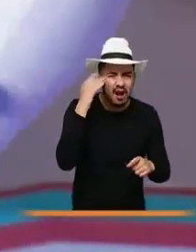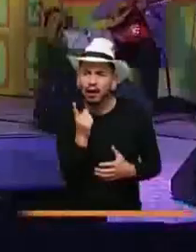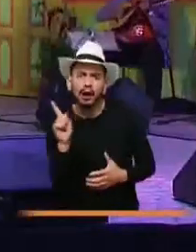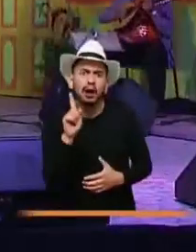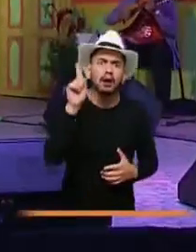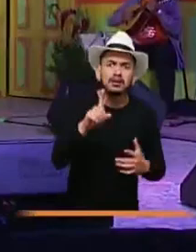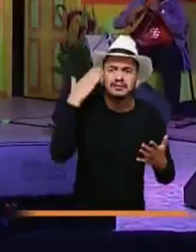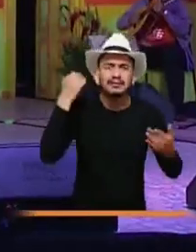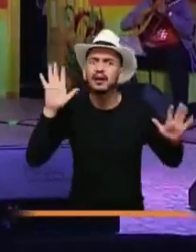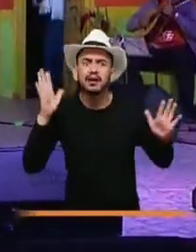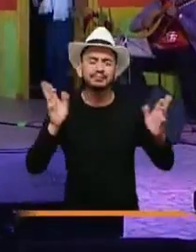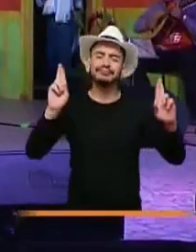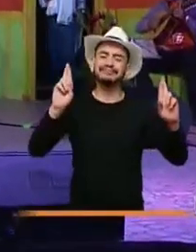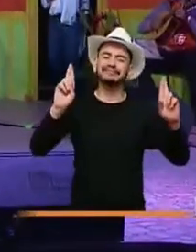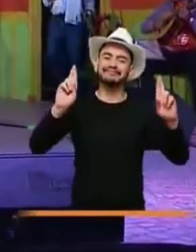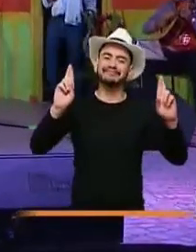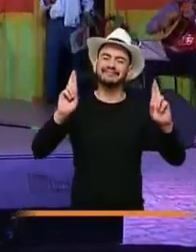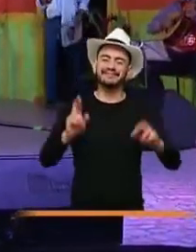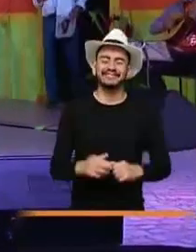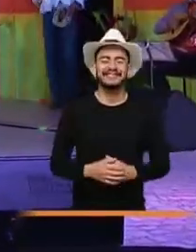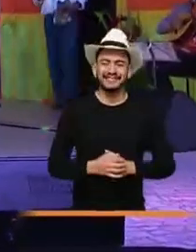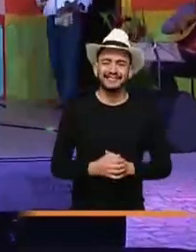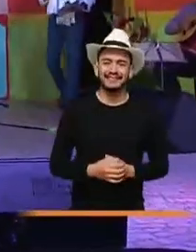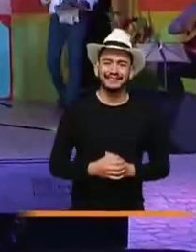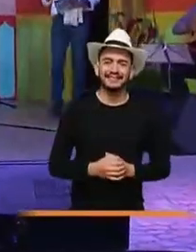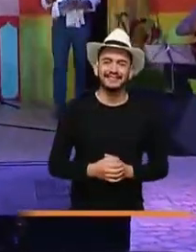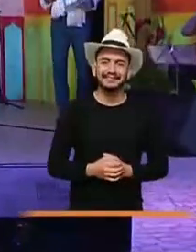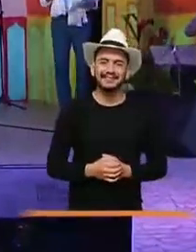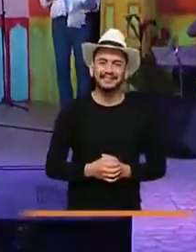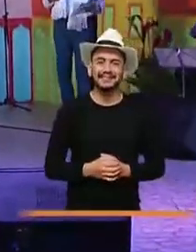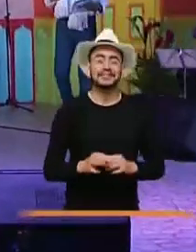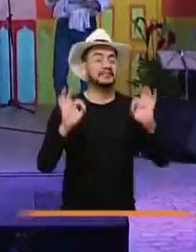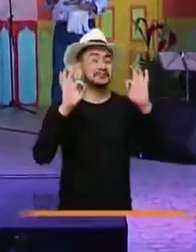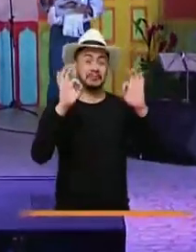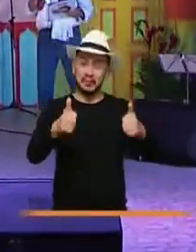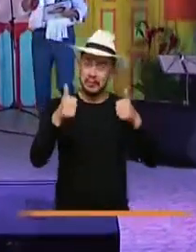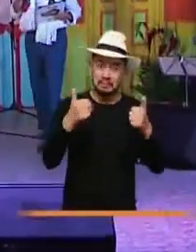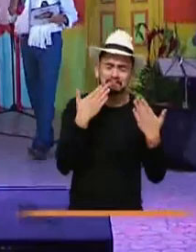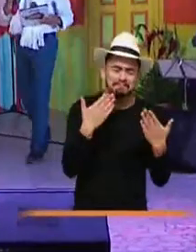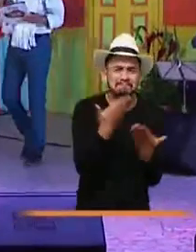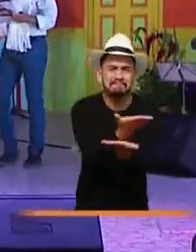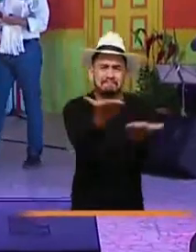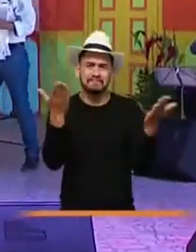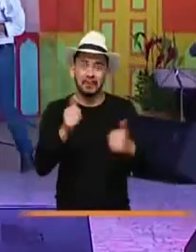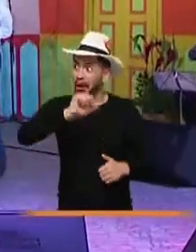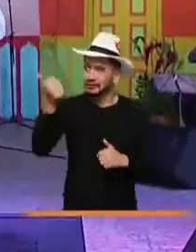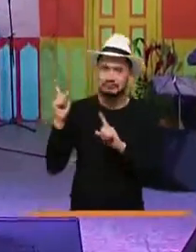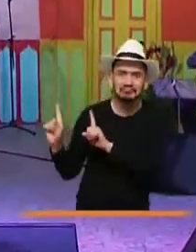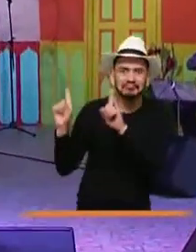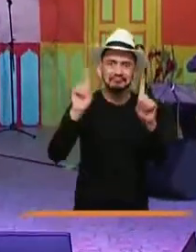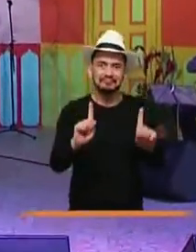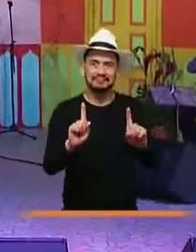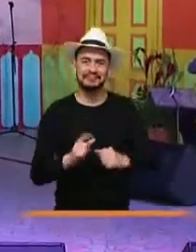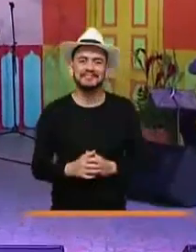sale muchas gracias mil gracias a ustedes ahora llamamos a la última pareja que nos quedan guacuco